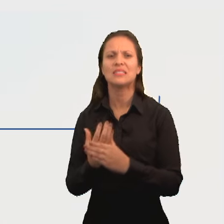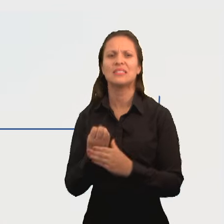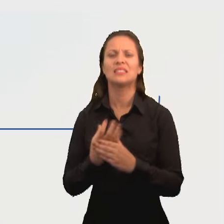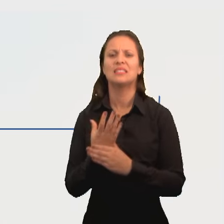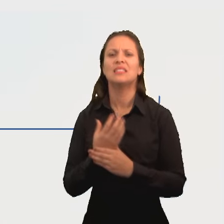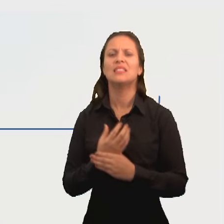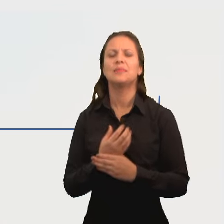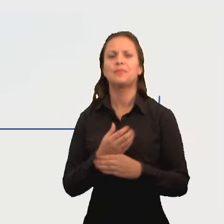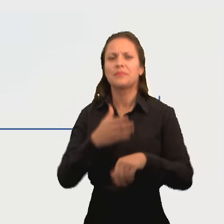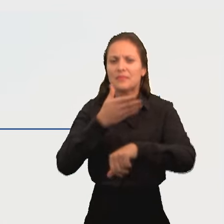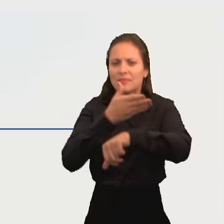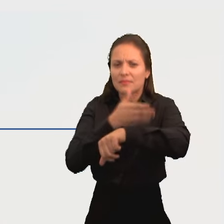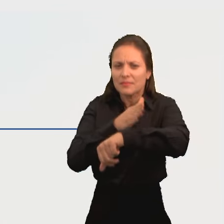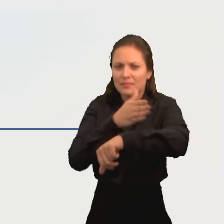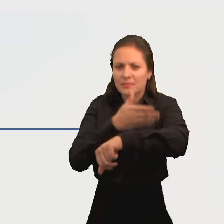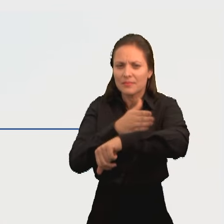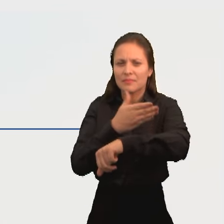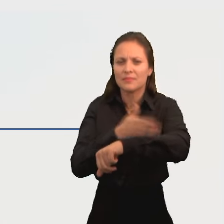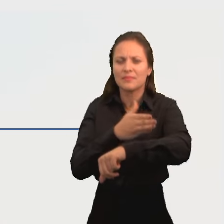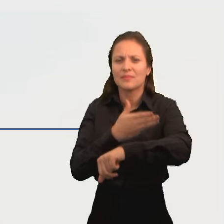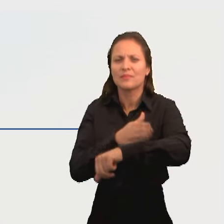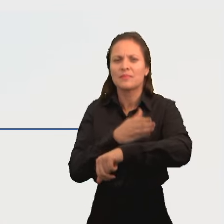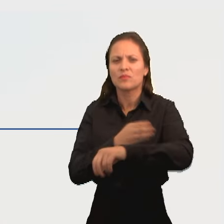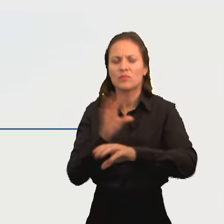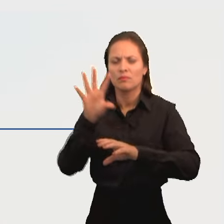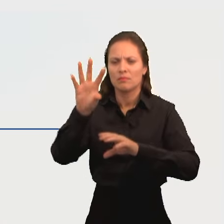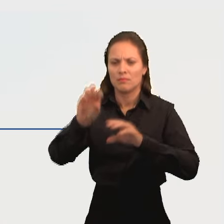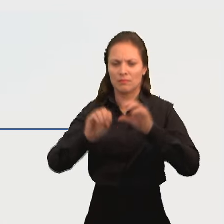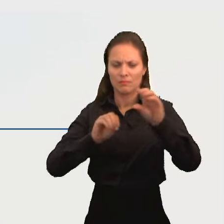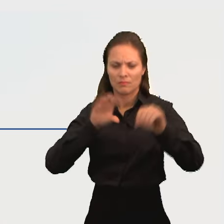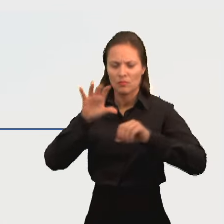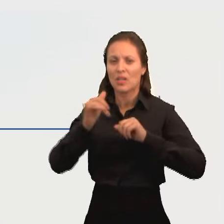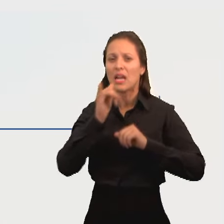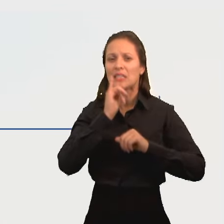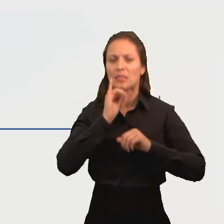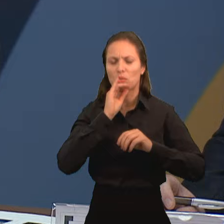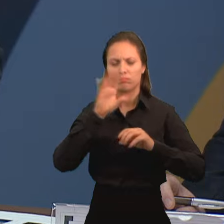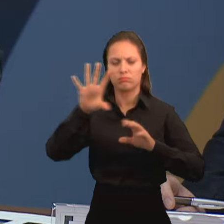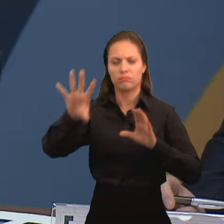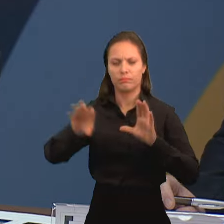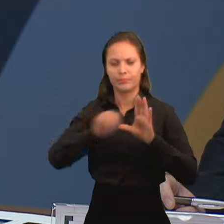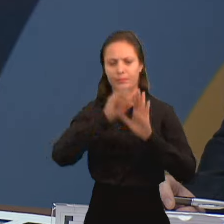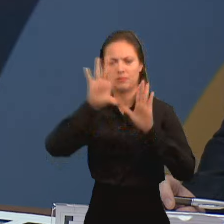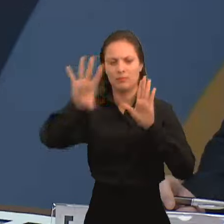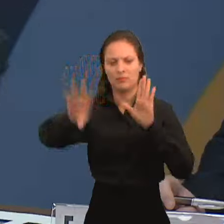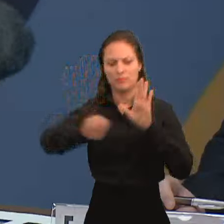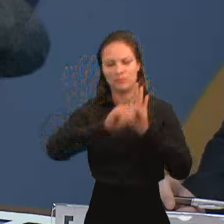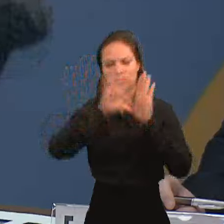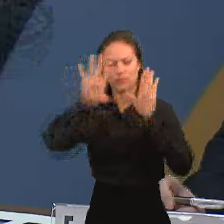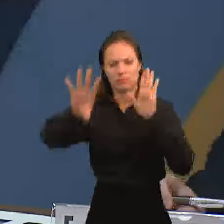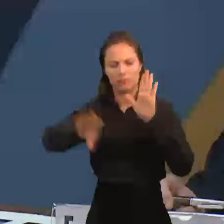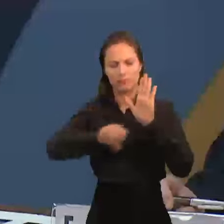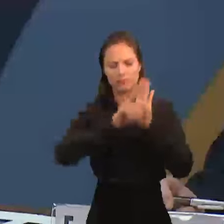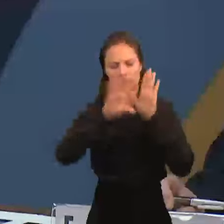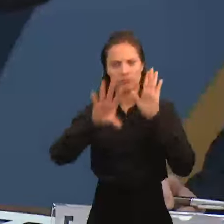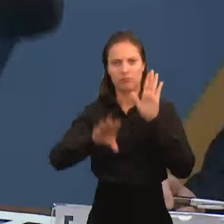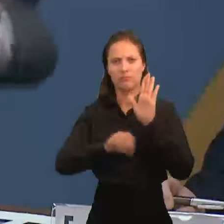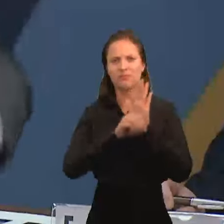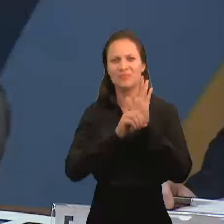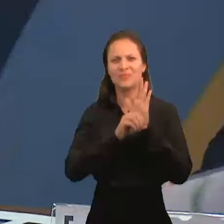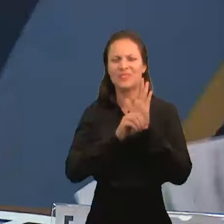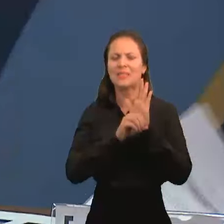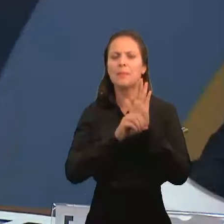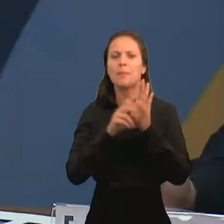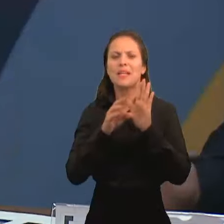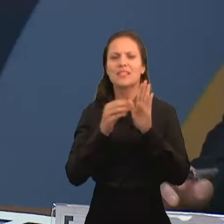que se llamaba el reconocimiento de entrenamiento. A través de miles de